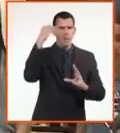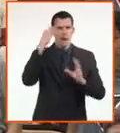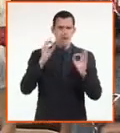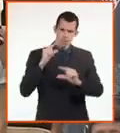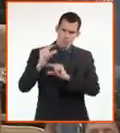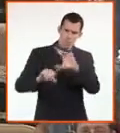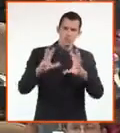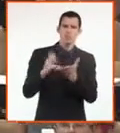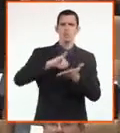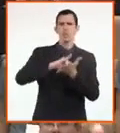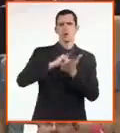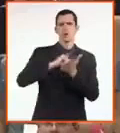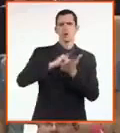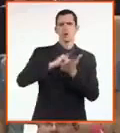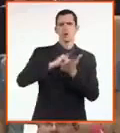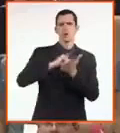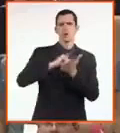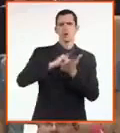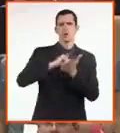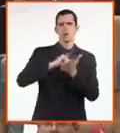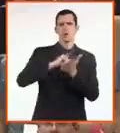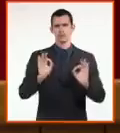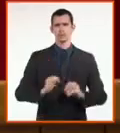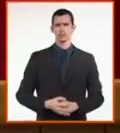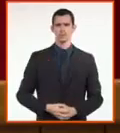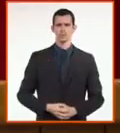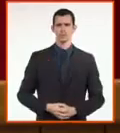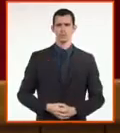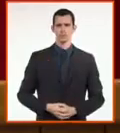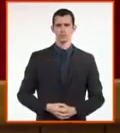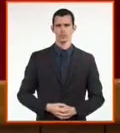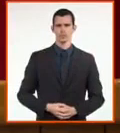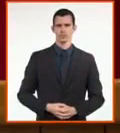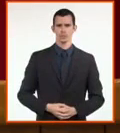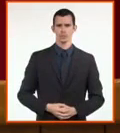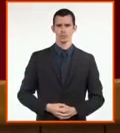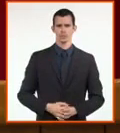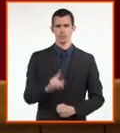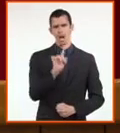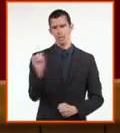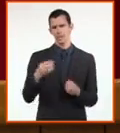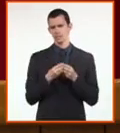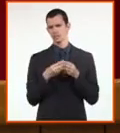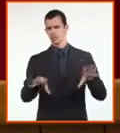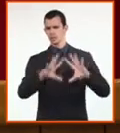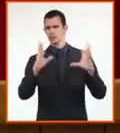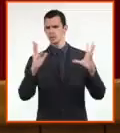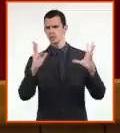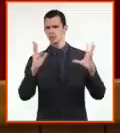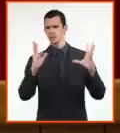construcción de nuestro proyecto de país. No claudicar jamás ante los